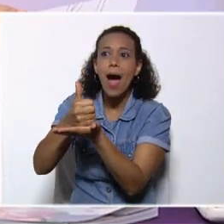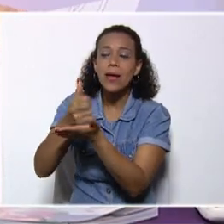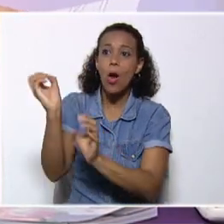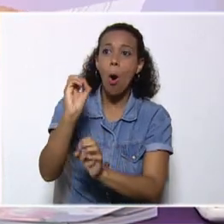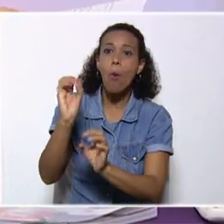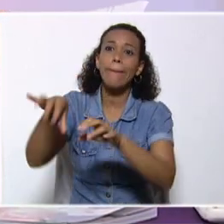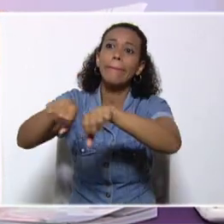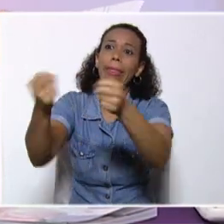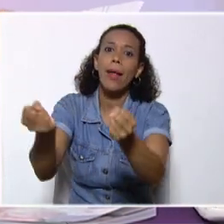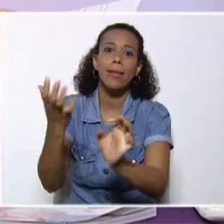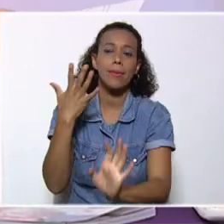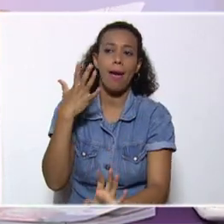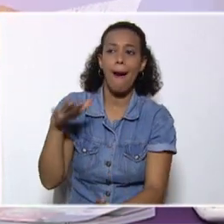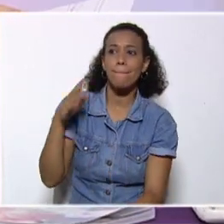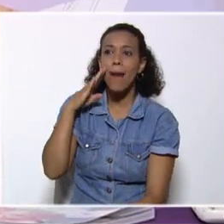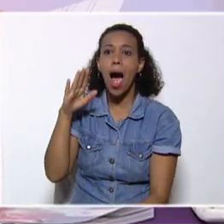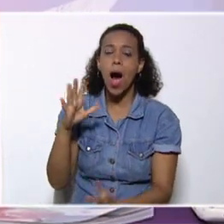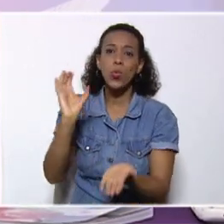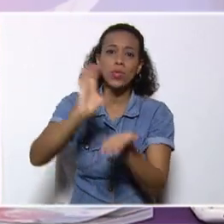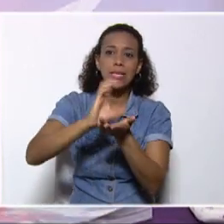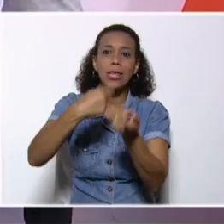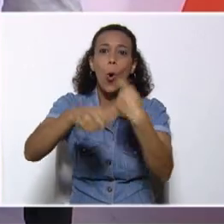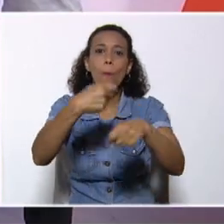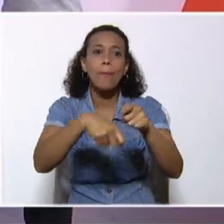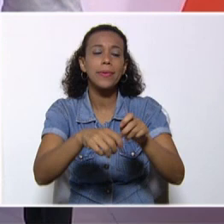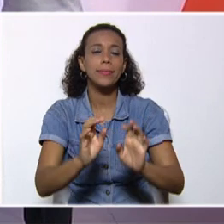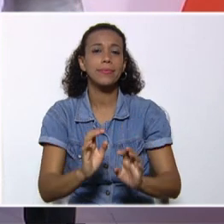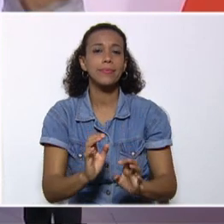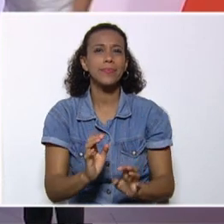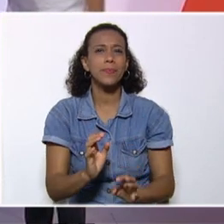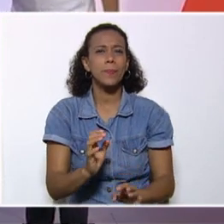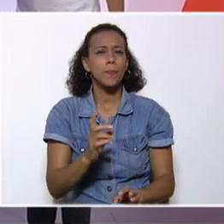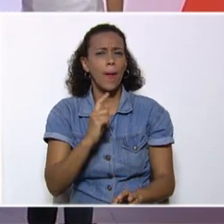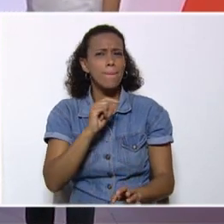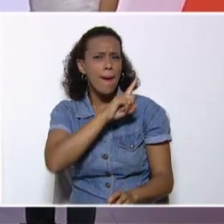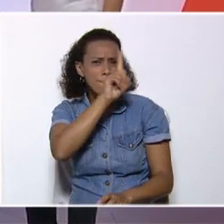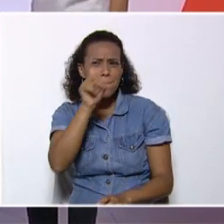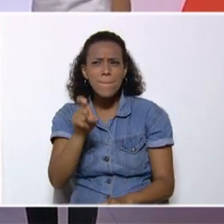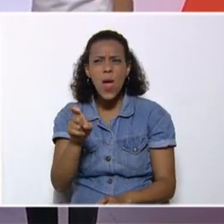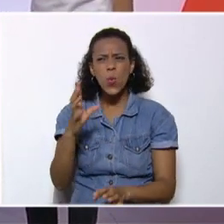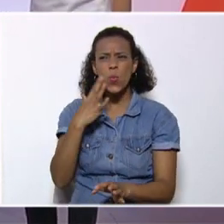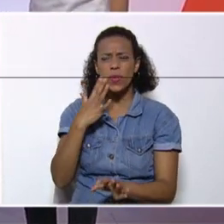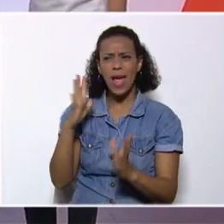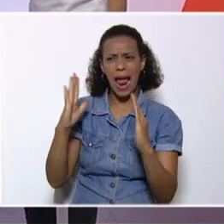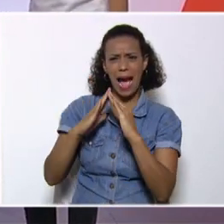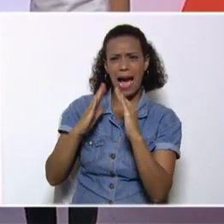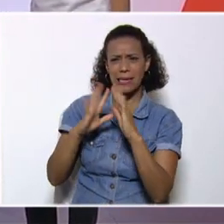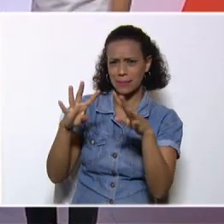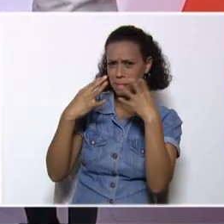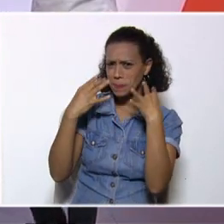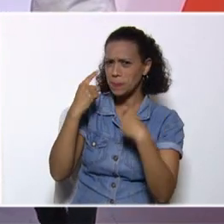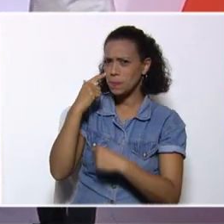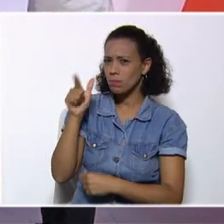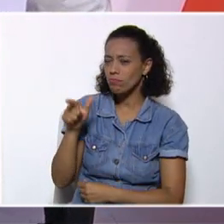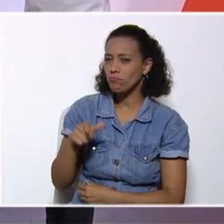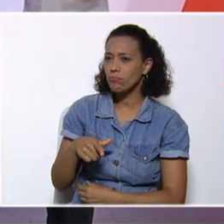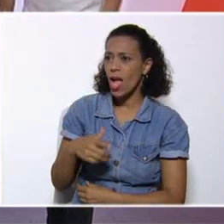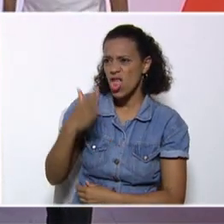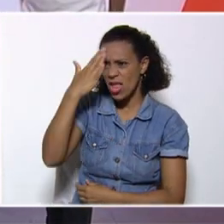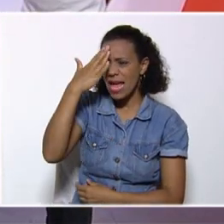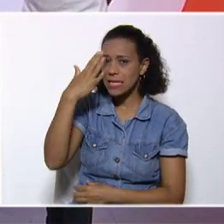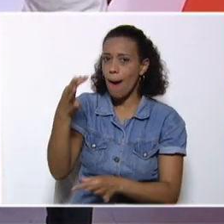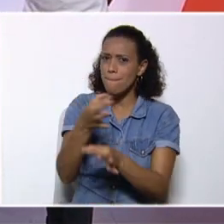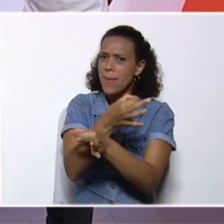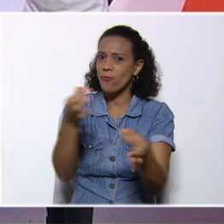tener una panadería, el centro comercial. Y nos podemos preguntar entonces desde casa, ¿debo ser